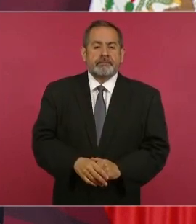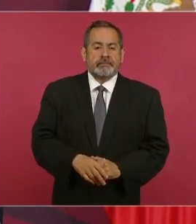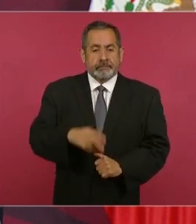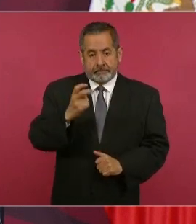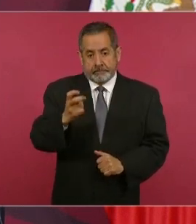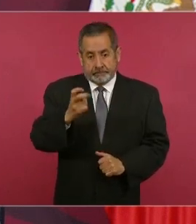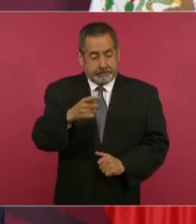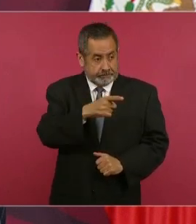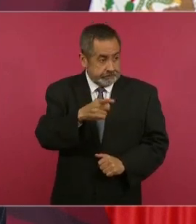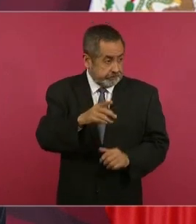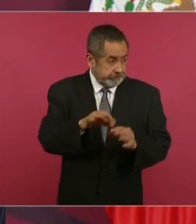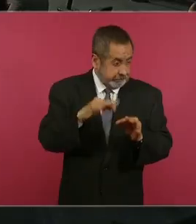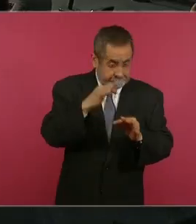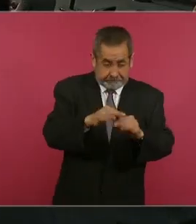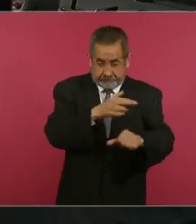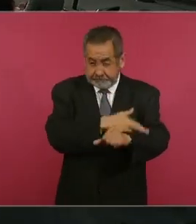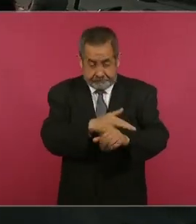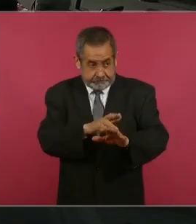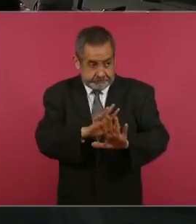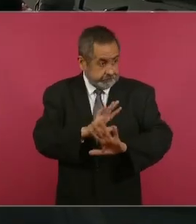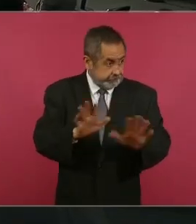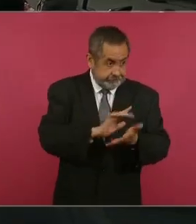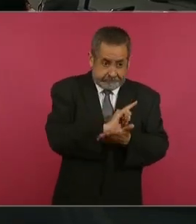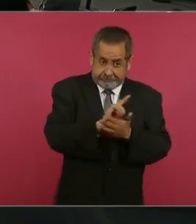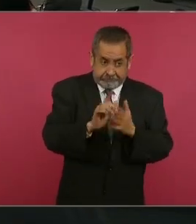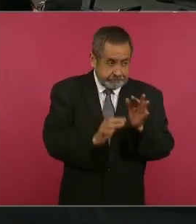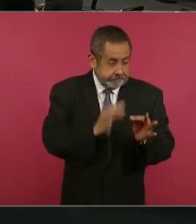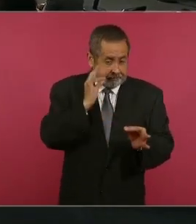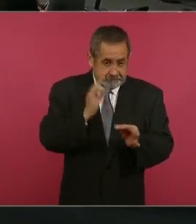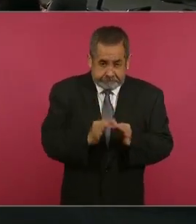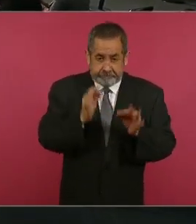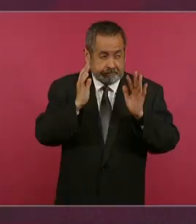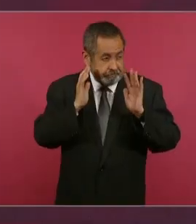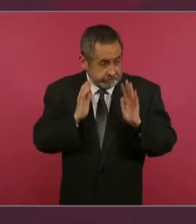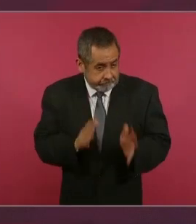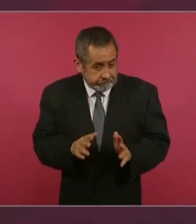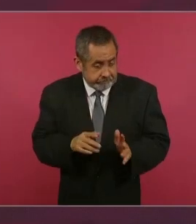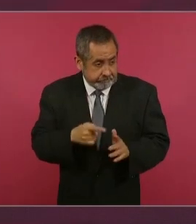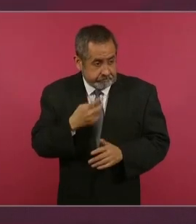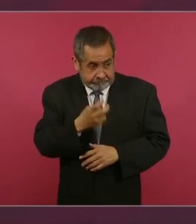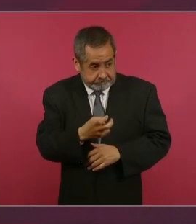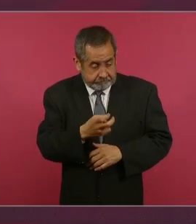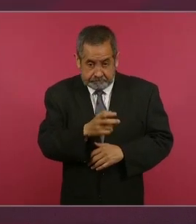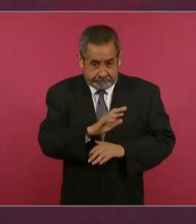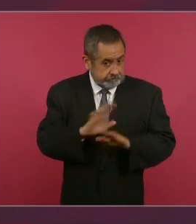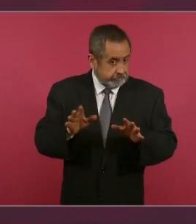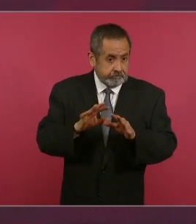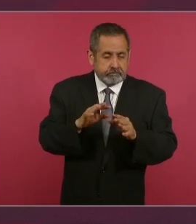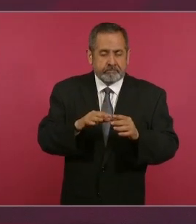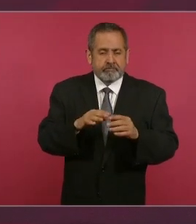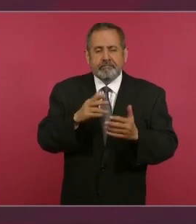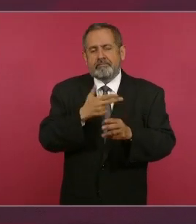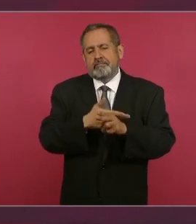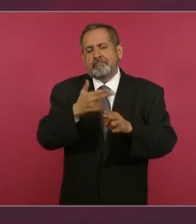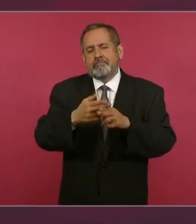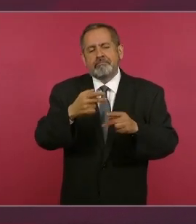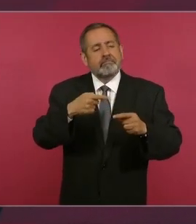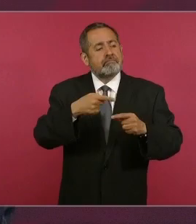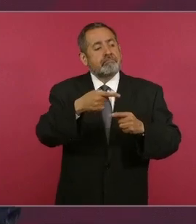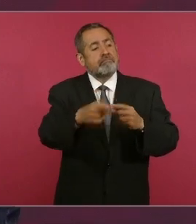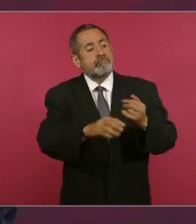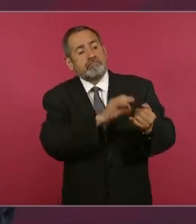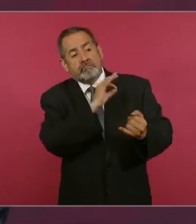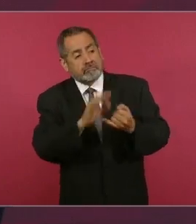Entonces, cuando esté en ese estado, cuando ya se llegue a